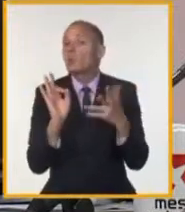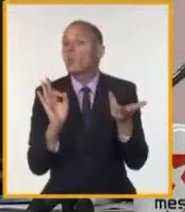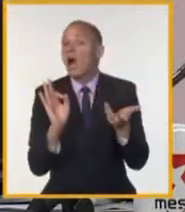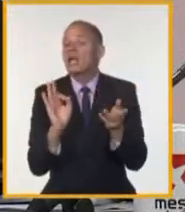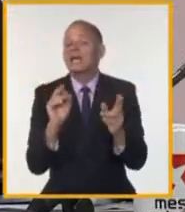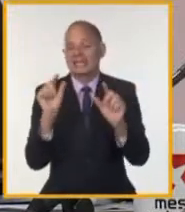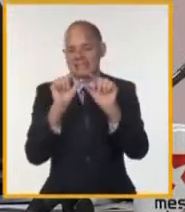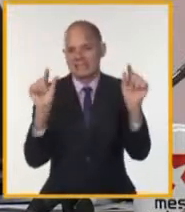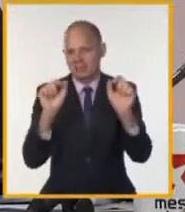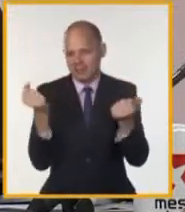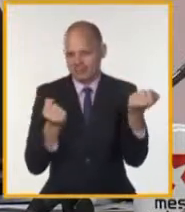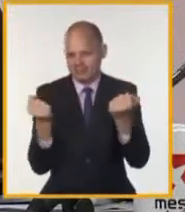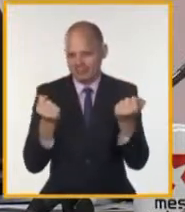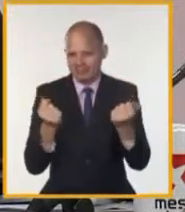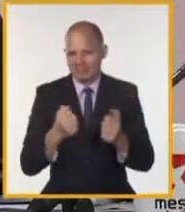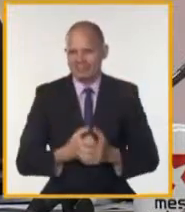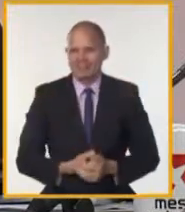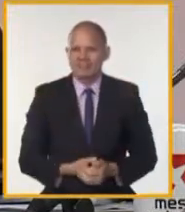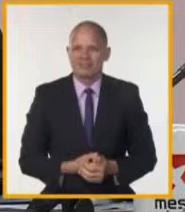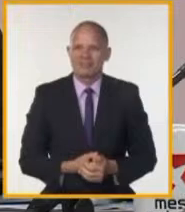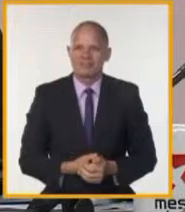Empresarial de Transporte Automotor.